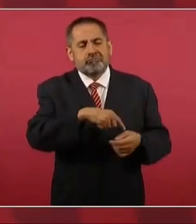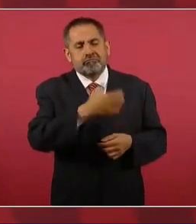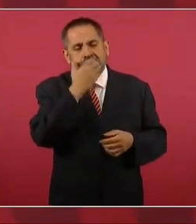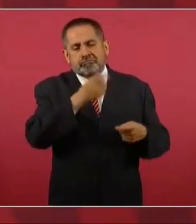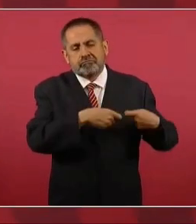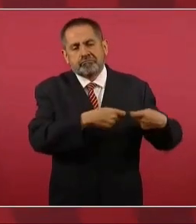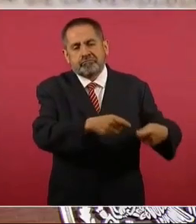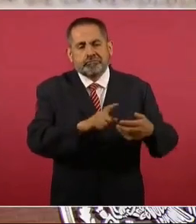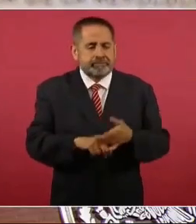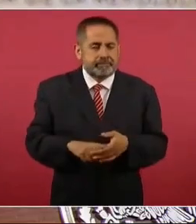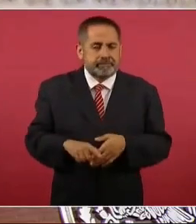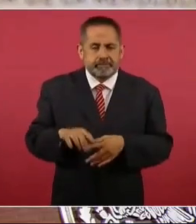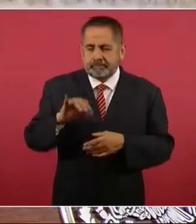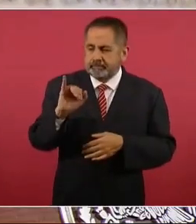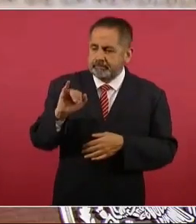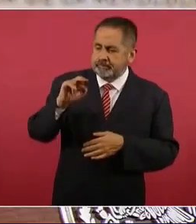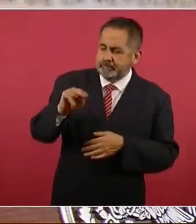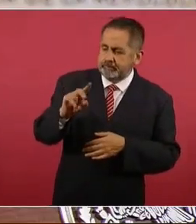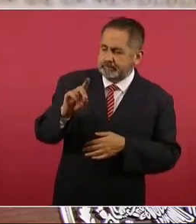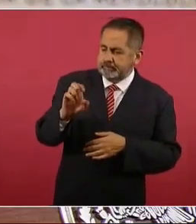los independentistas liberales.